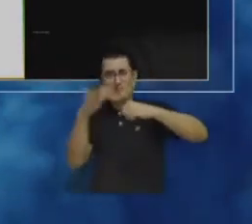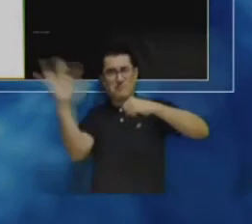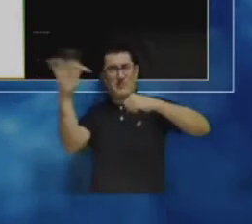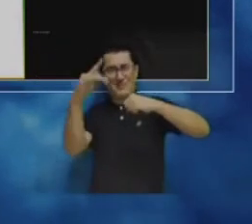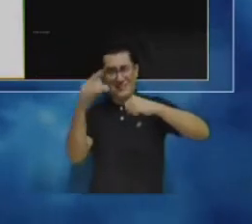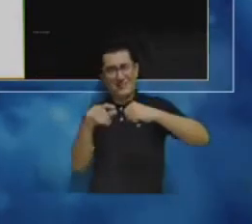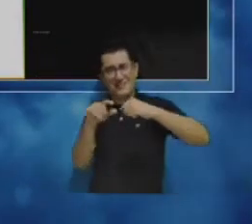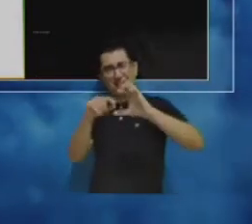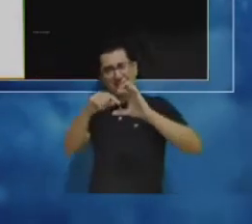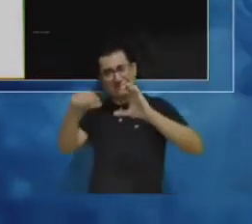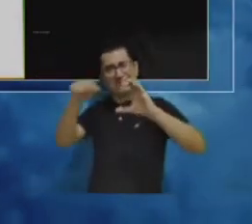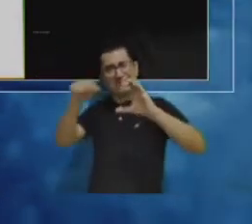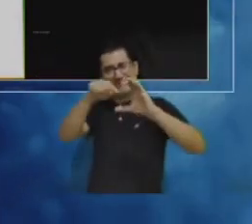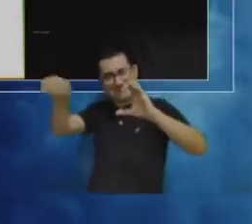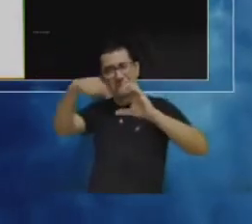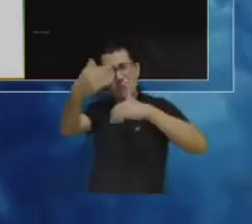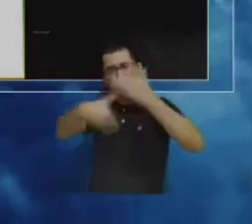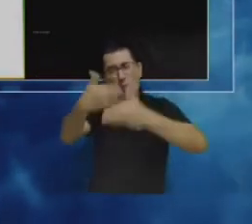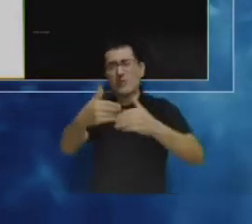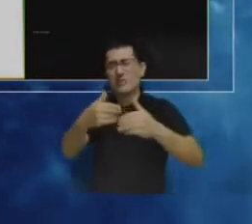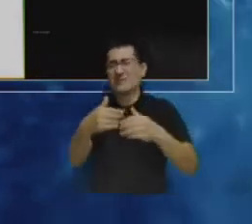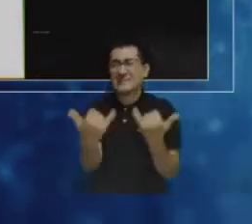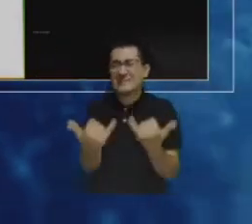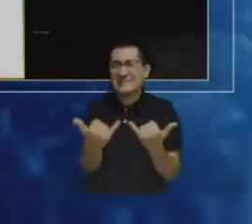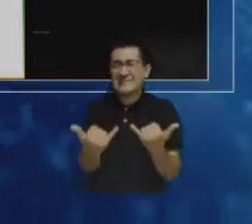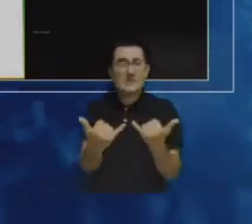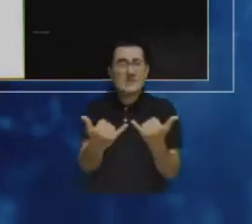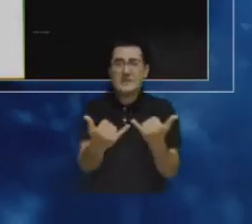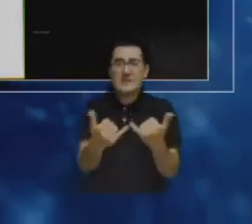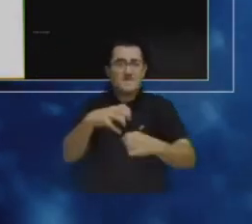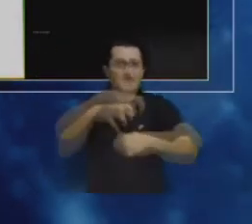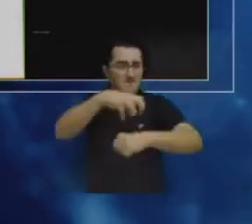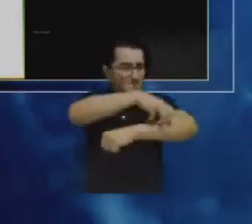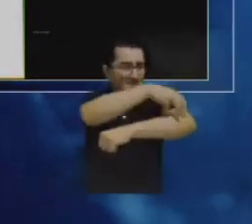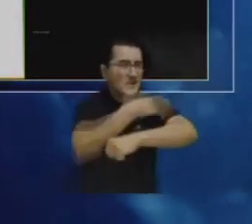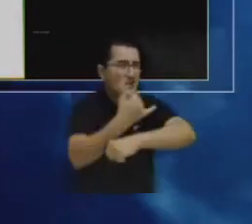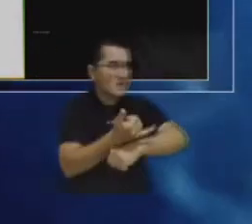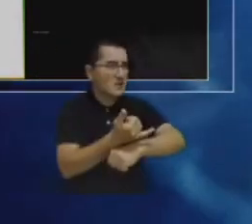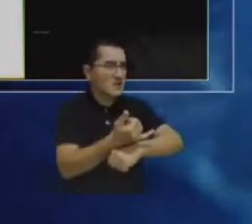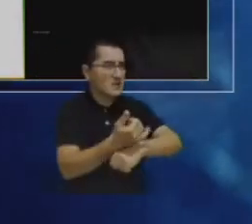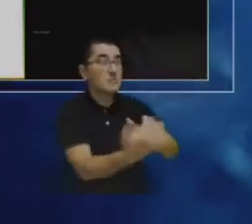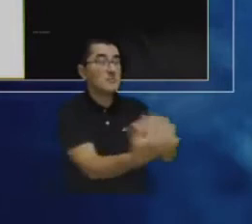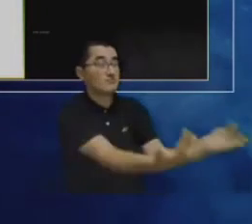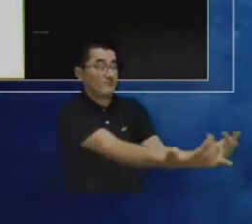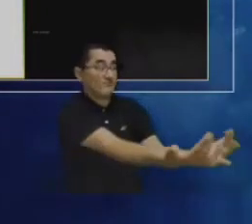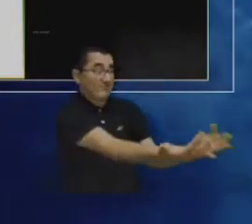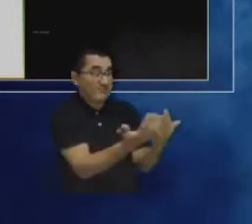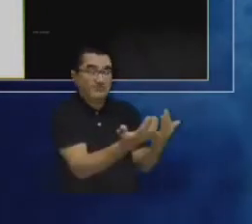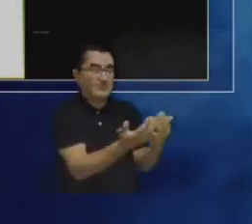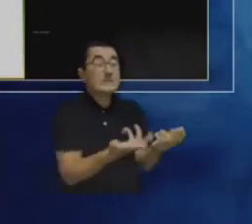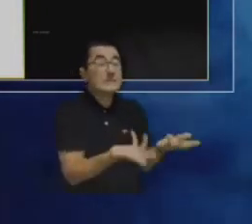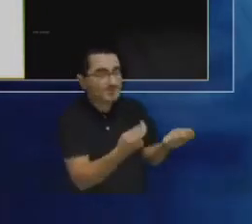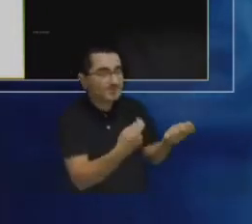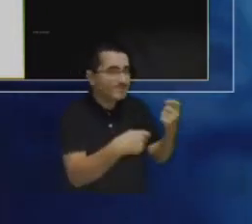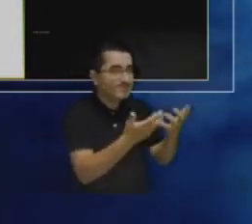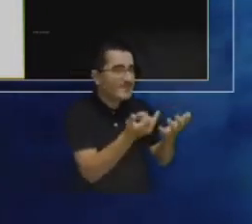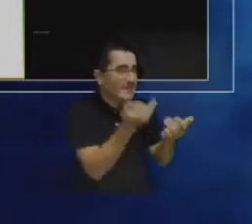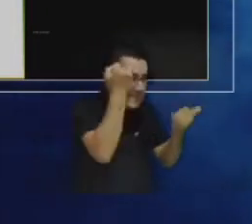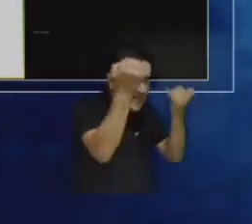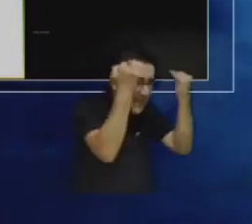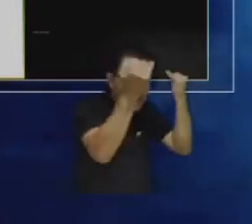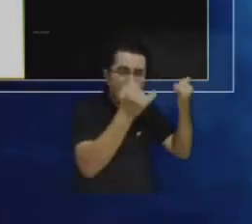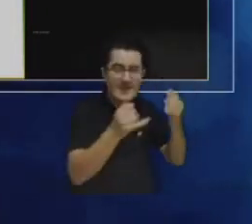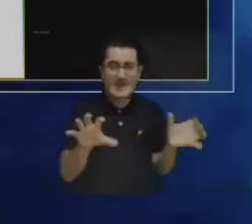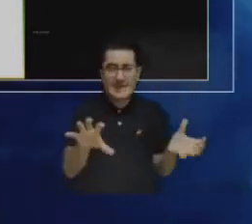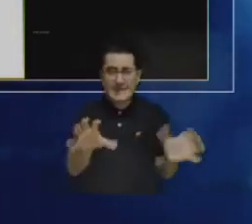básicamente, digamos, como esa posibilidad de un mercado secundario, nuevamente favorecer el uso libre del espectro radioeléctrico, también